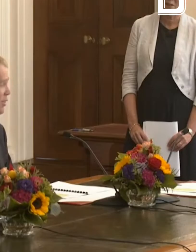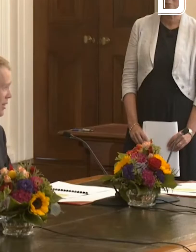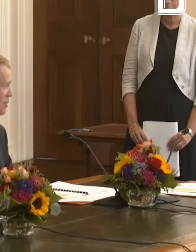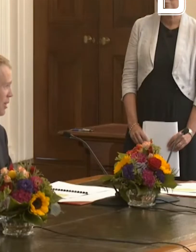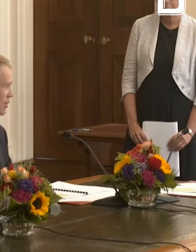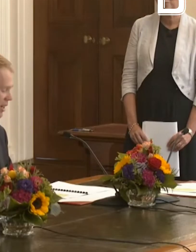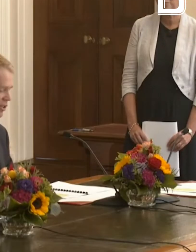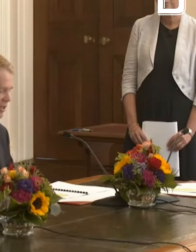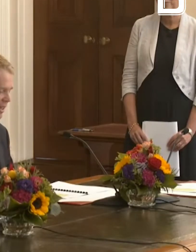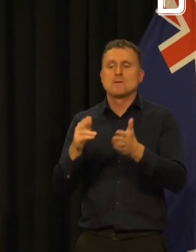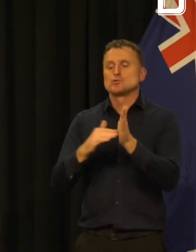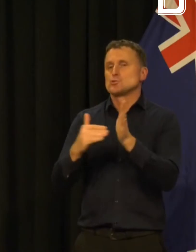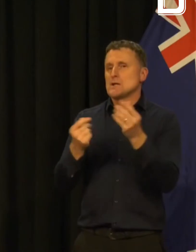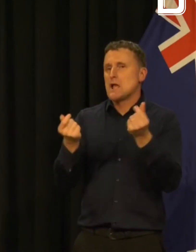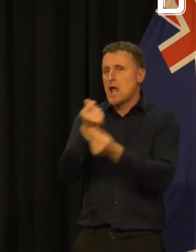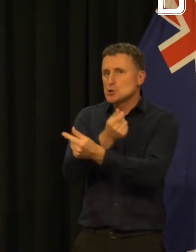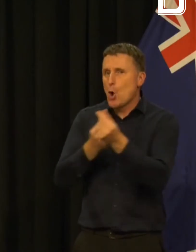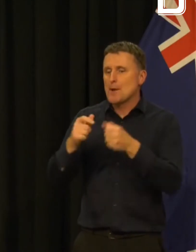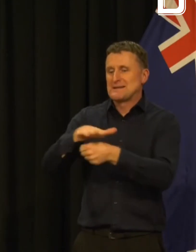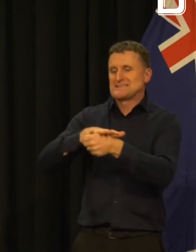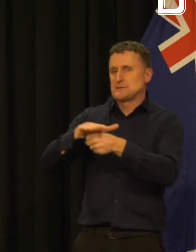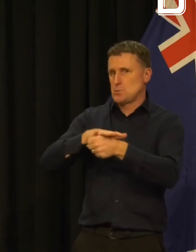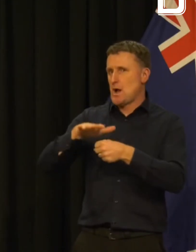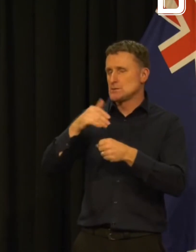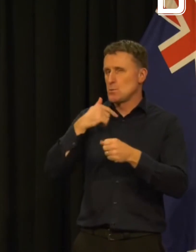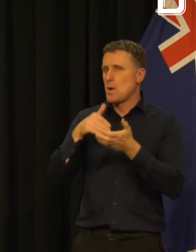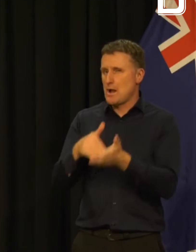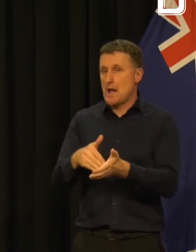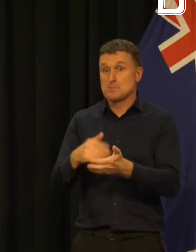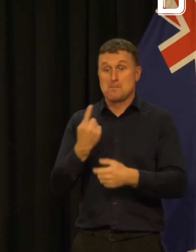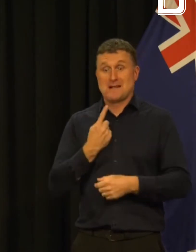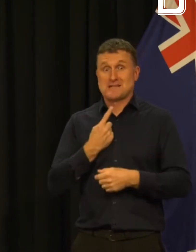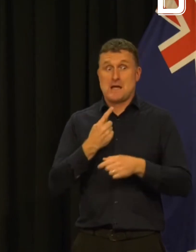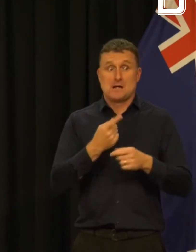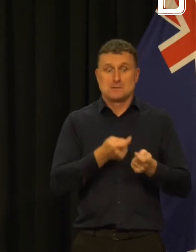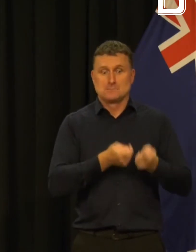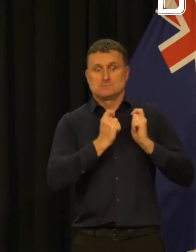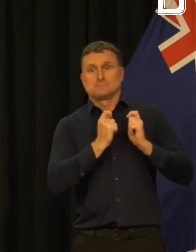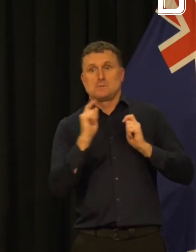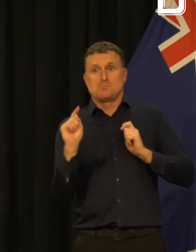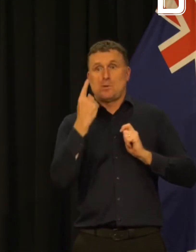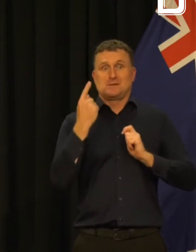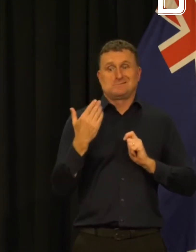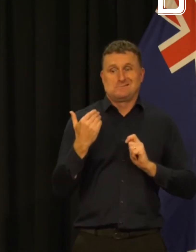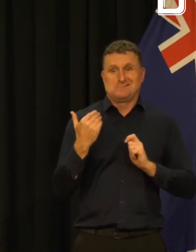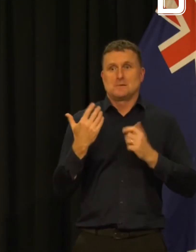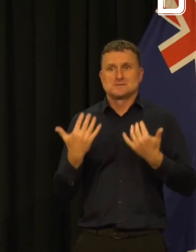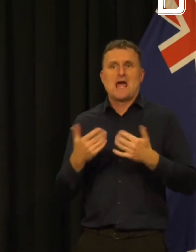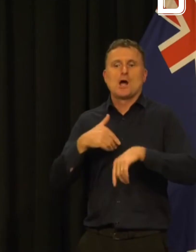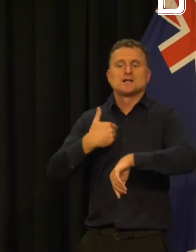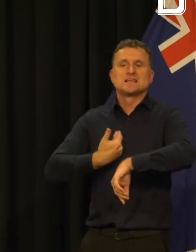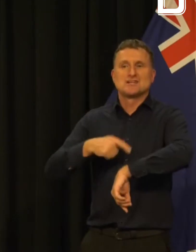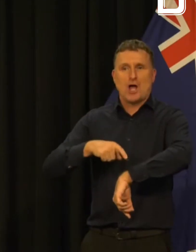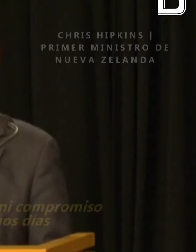Carmel Cipollone. El nuevo primer ministro ha evitado hablar de sus planes de gobierno, pero confirmó en una rueda de prensa que el coste de vida y la inflación son